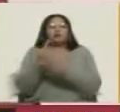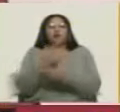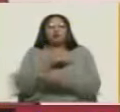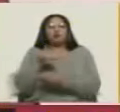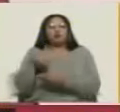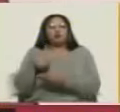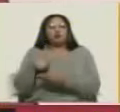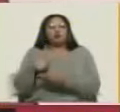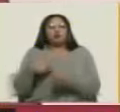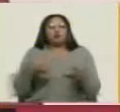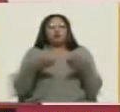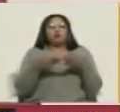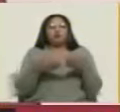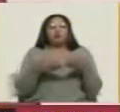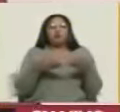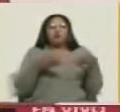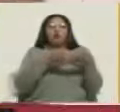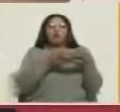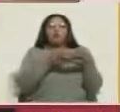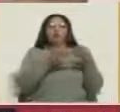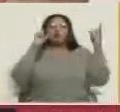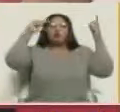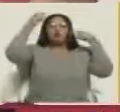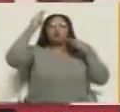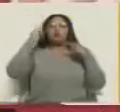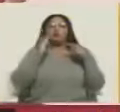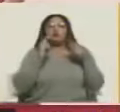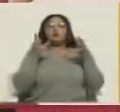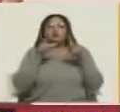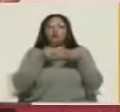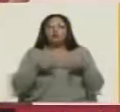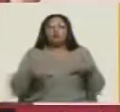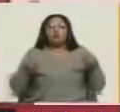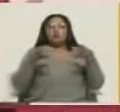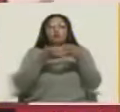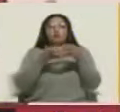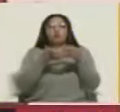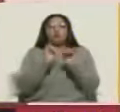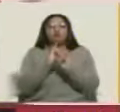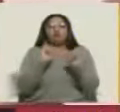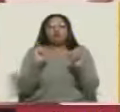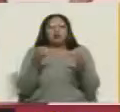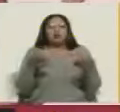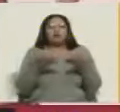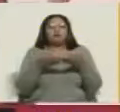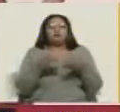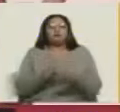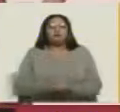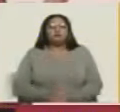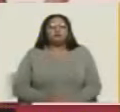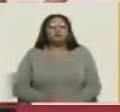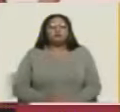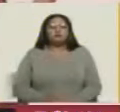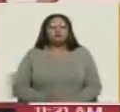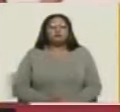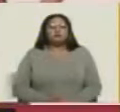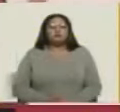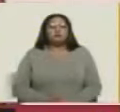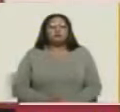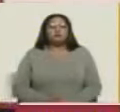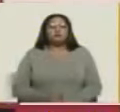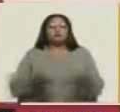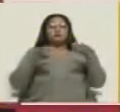¿dónde? En las VCHE. Las VCHE era un área geográfica no determinada. La VCHE